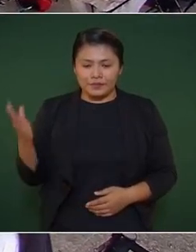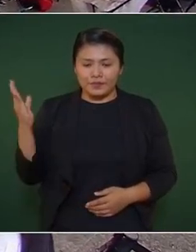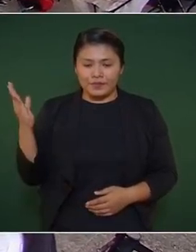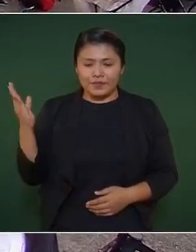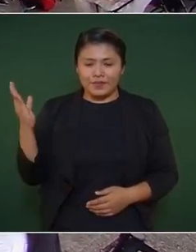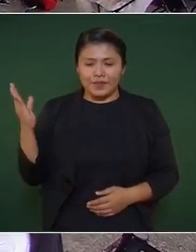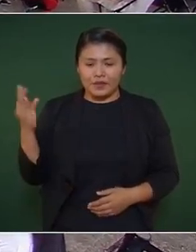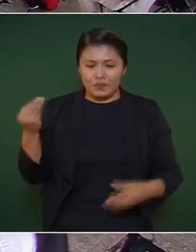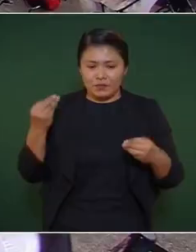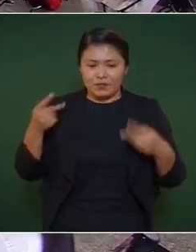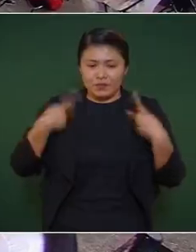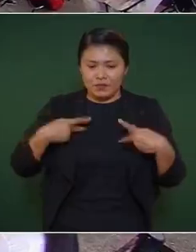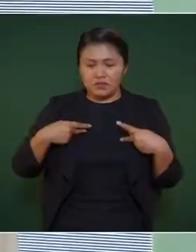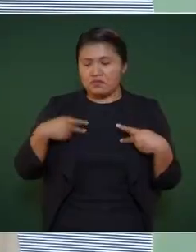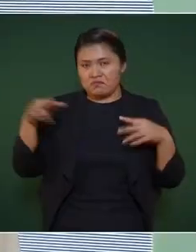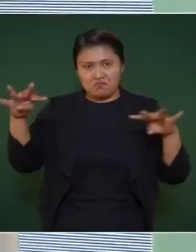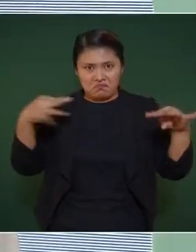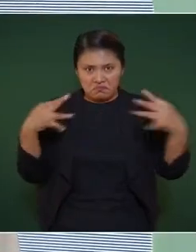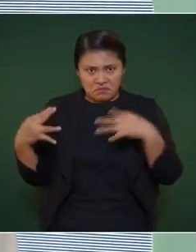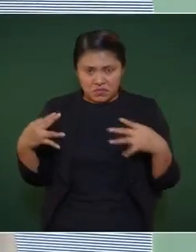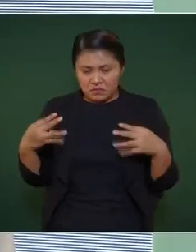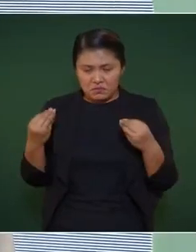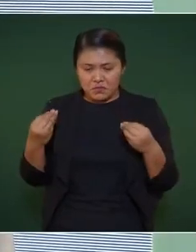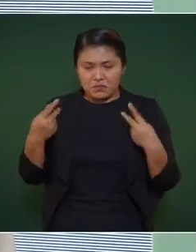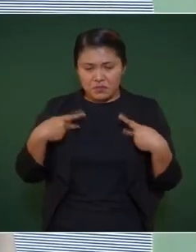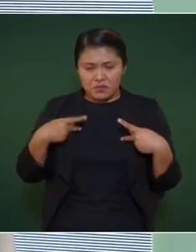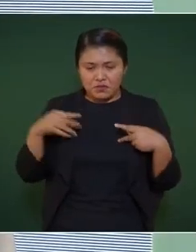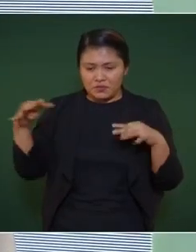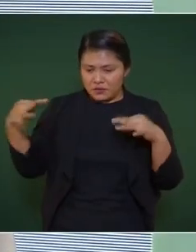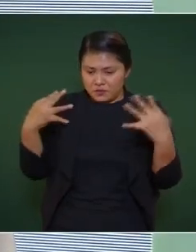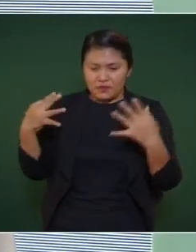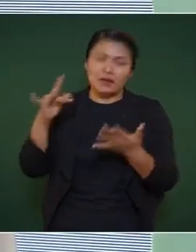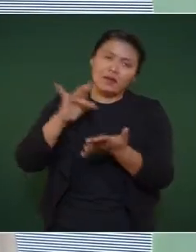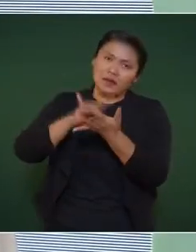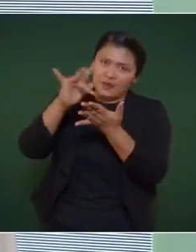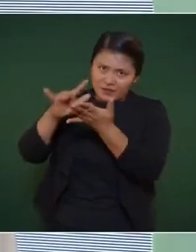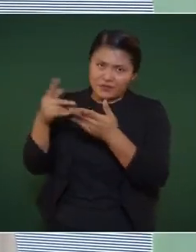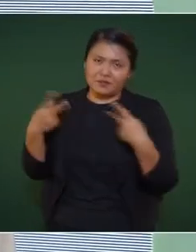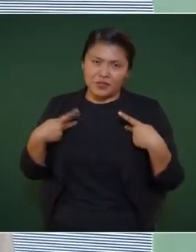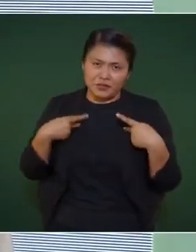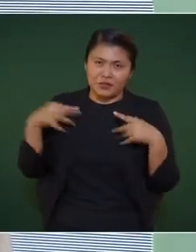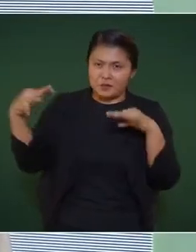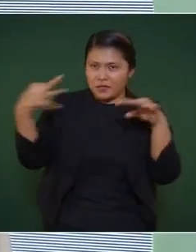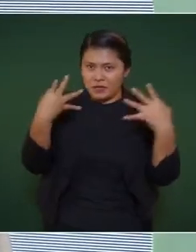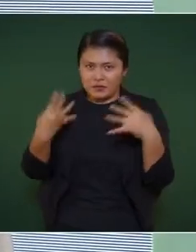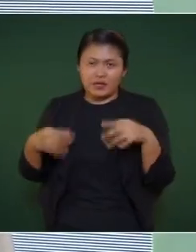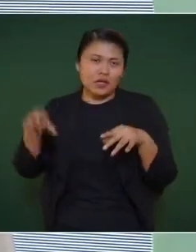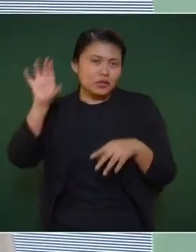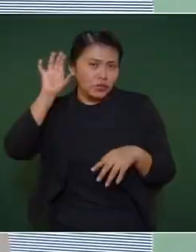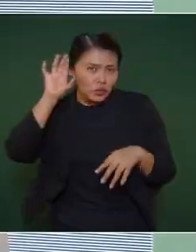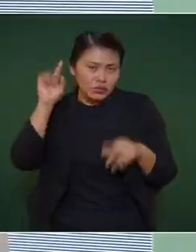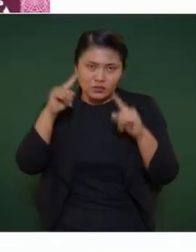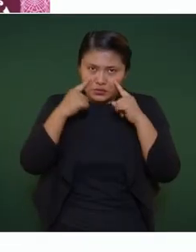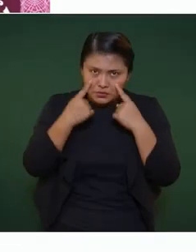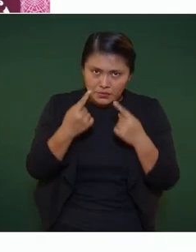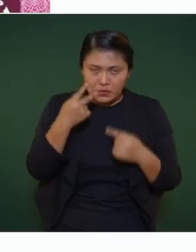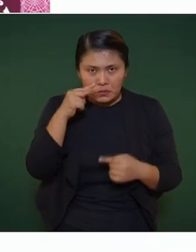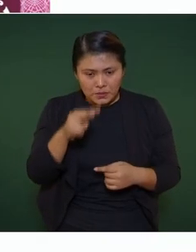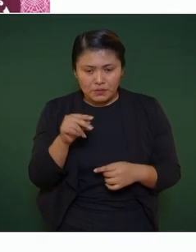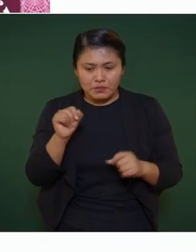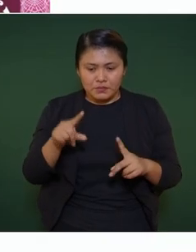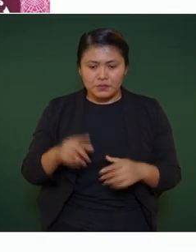ven muchos, y muchas gracias a todos los que nos ven, nos escuchan.